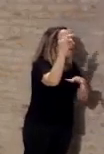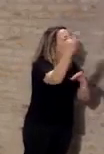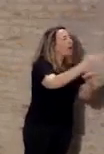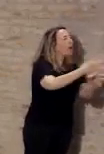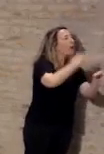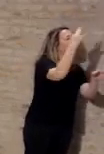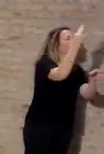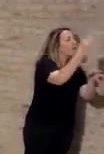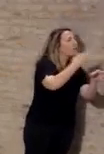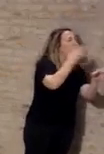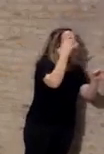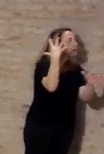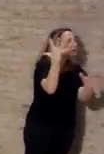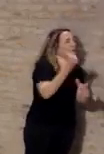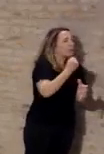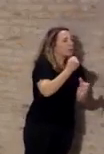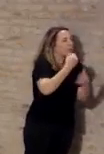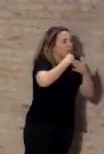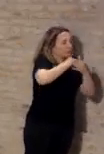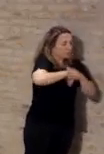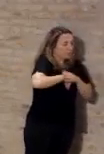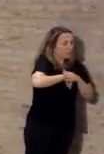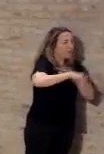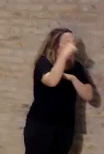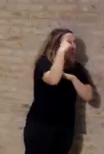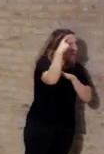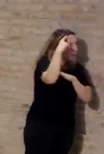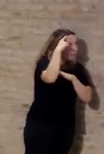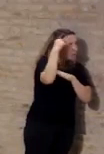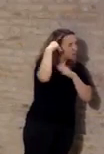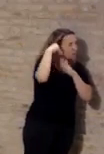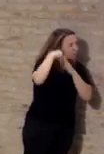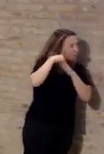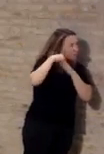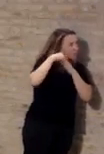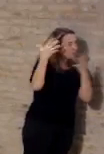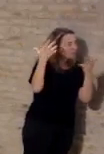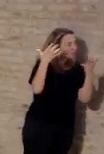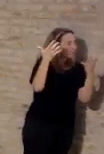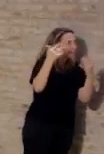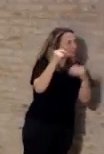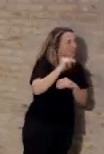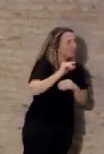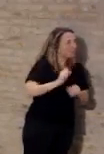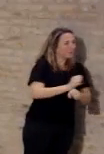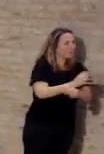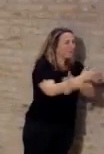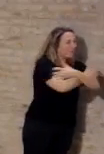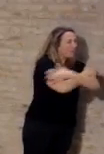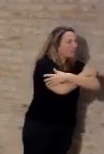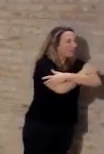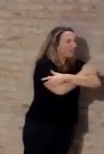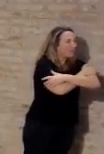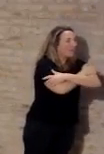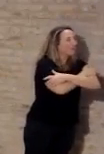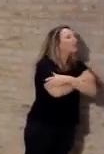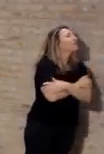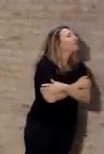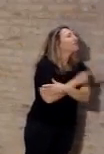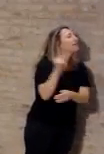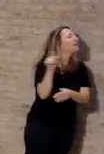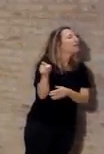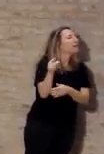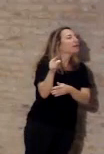una gran lección creo que es un gran aprendizaje y nada abrazo fuerte para